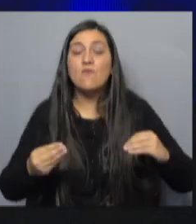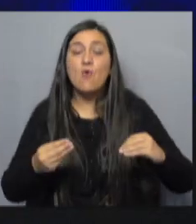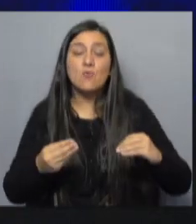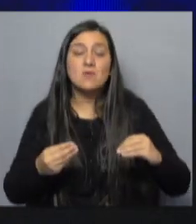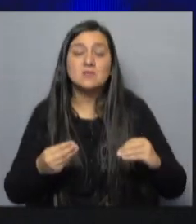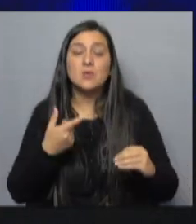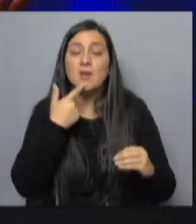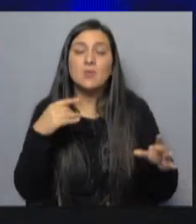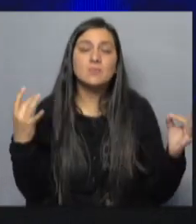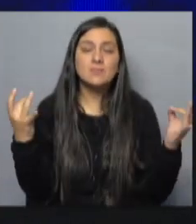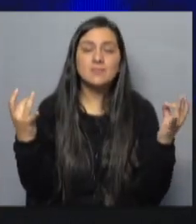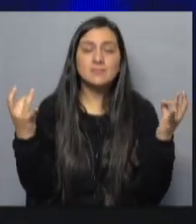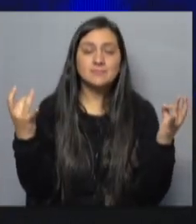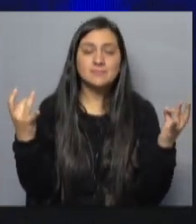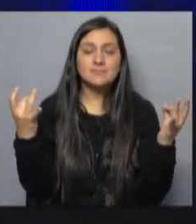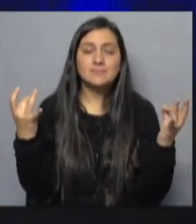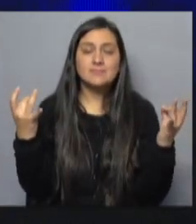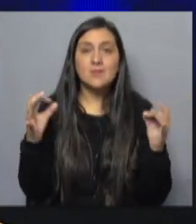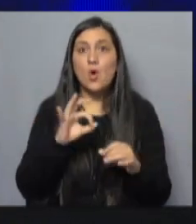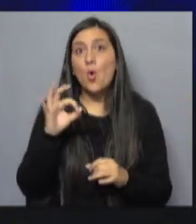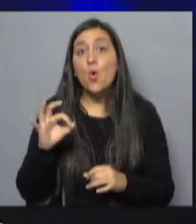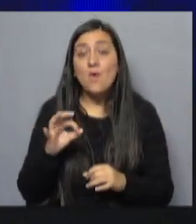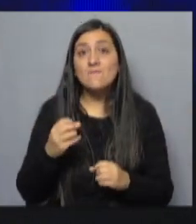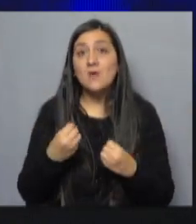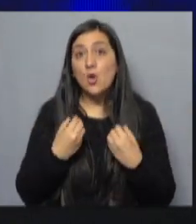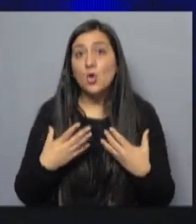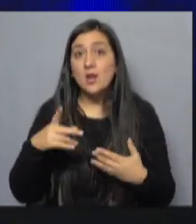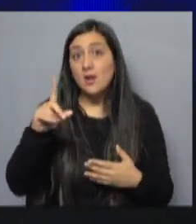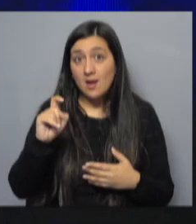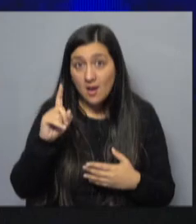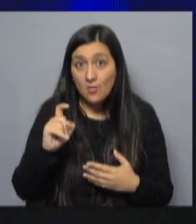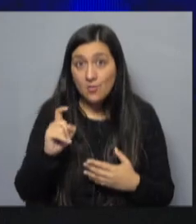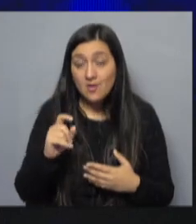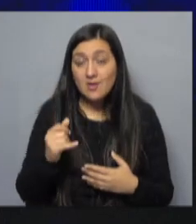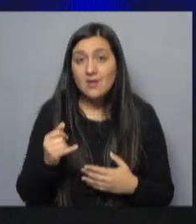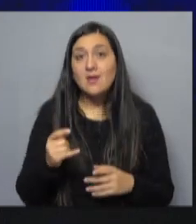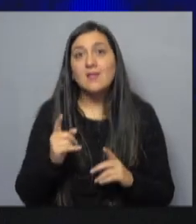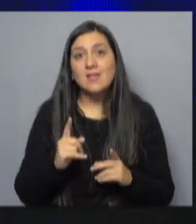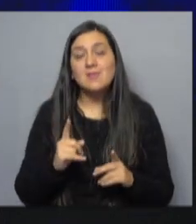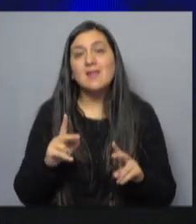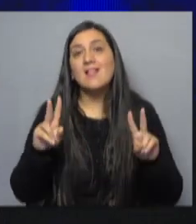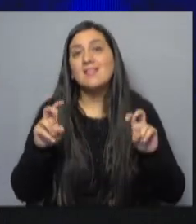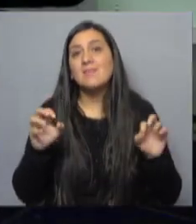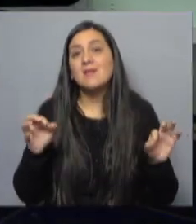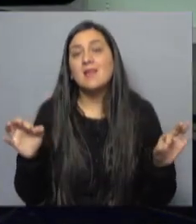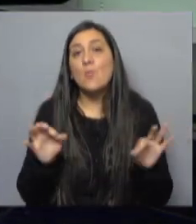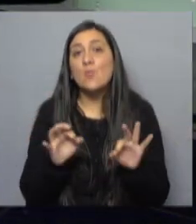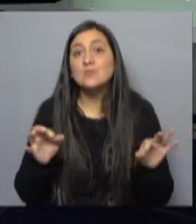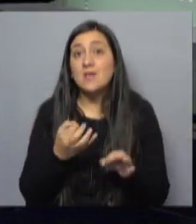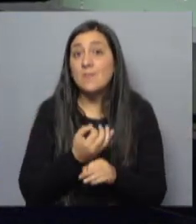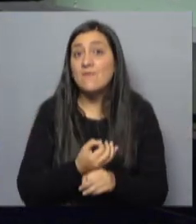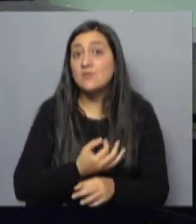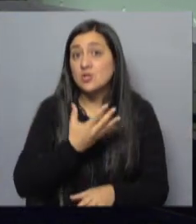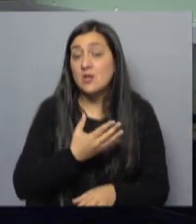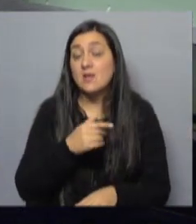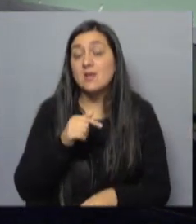que lo tenemos ahí y a veces ni siquiera pasa desapercibido, el tema de la música profesionalmente. Entonces fue como esa oportunidad y